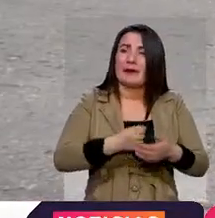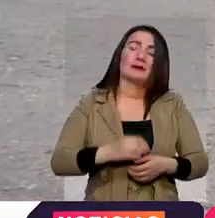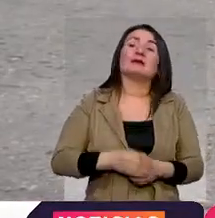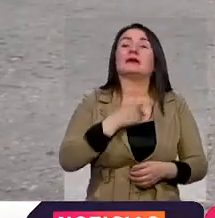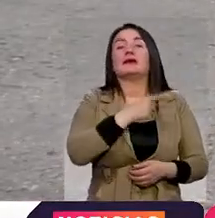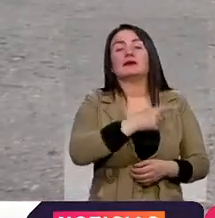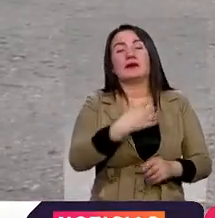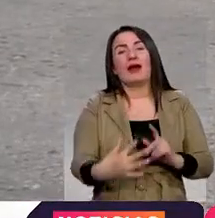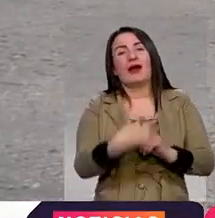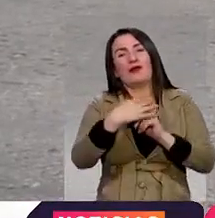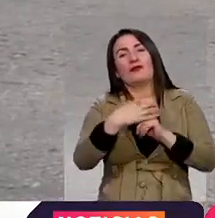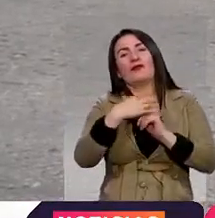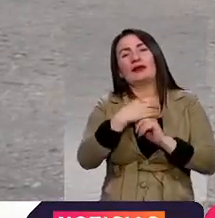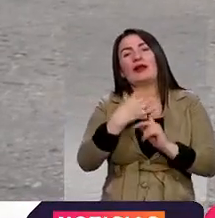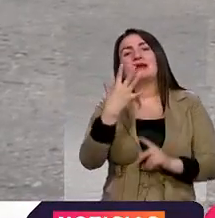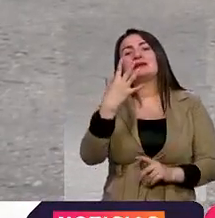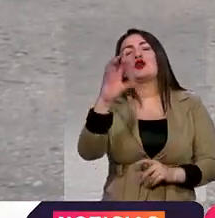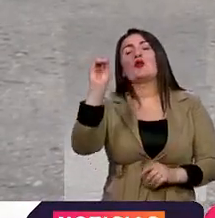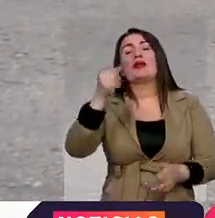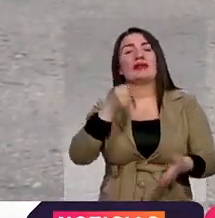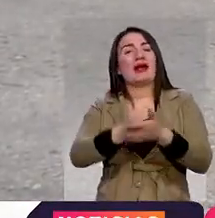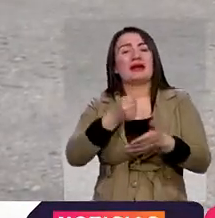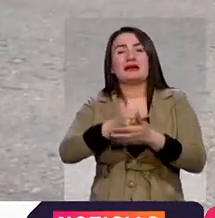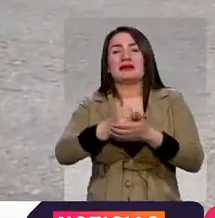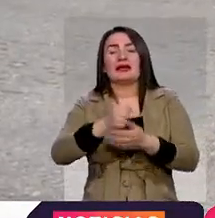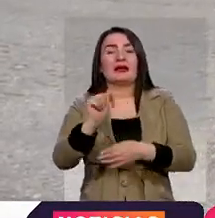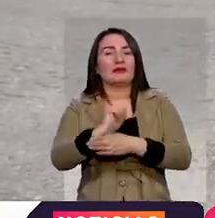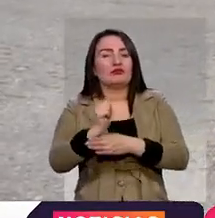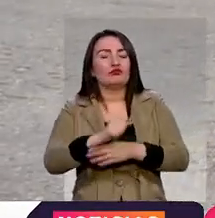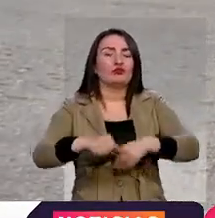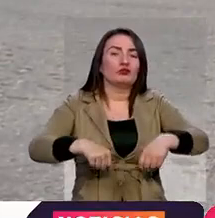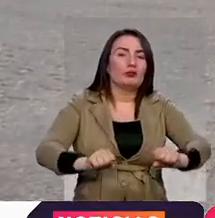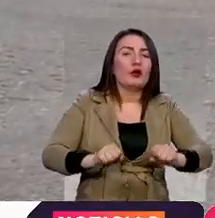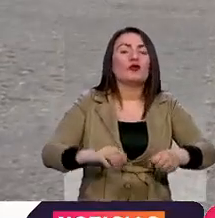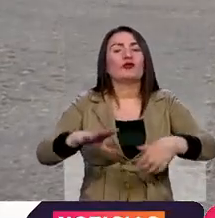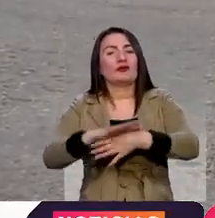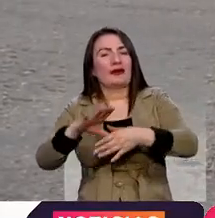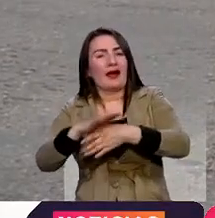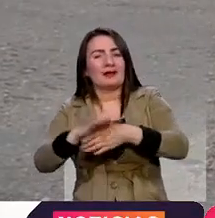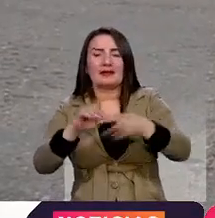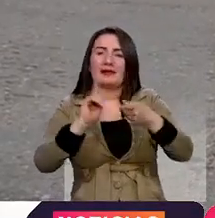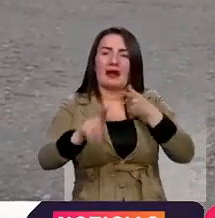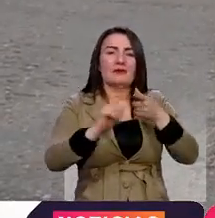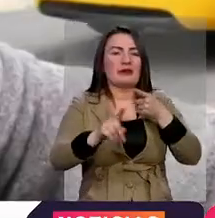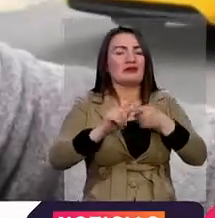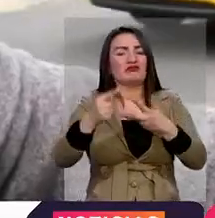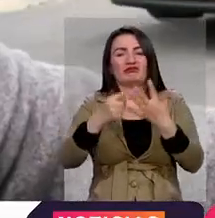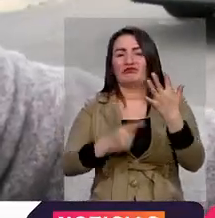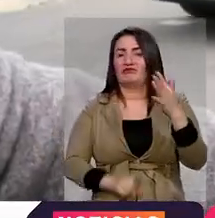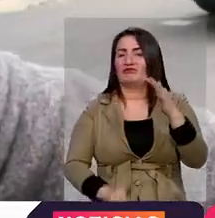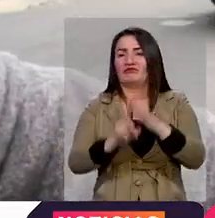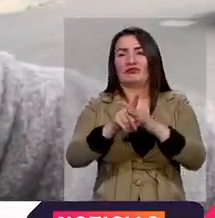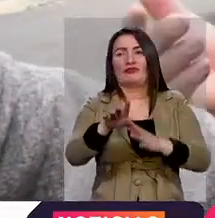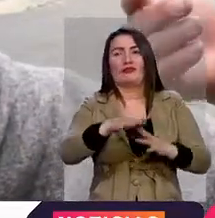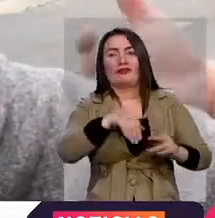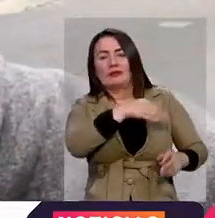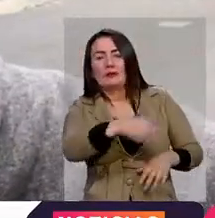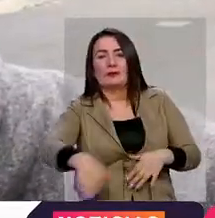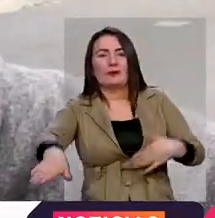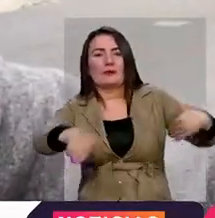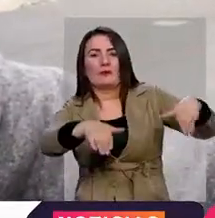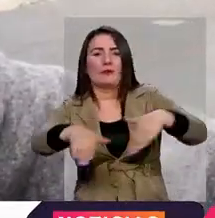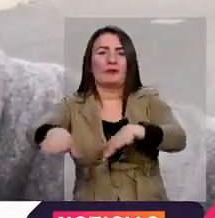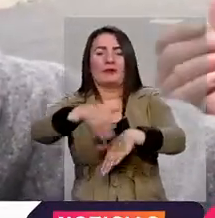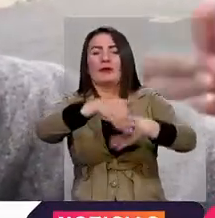nos ha acarreado en este momento más de 50 accidentes automovilísticos entre motos, taxis, transmilenios y entre otros. Esta vía es una vía por la que bajan todos